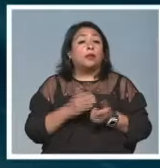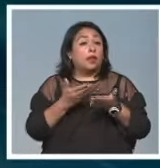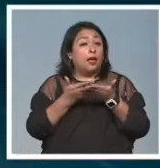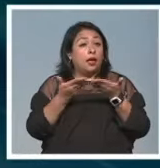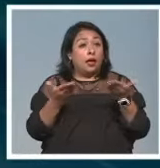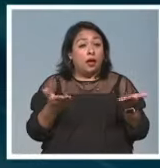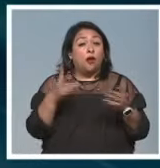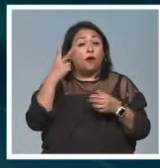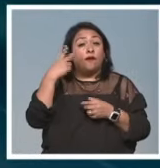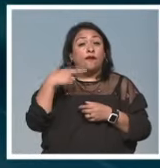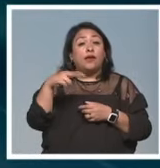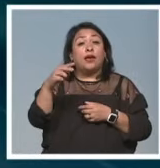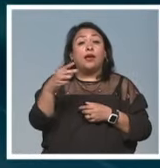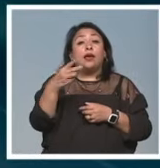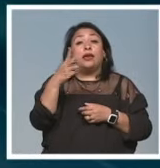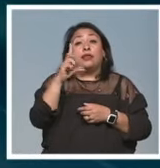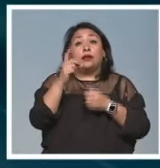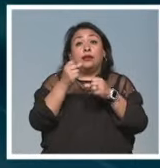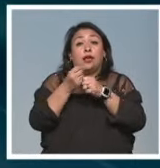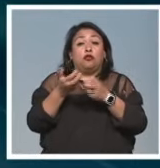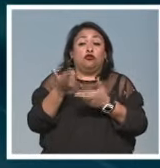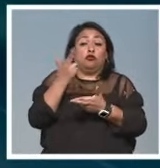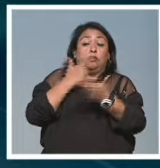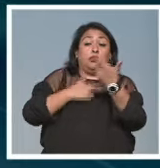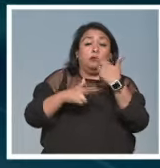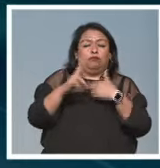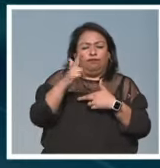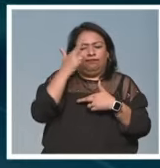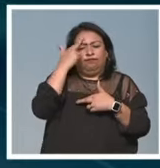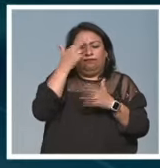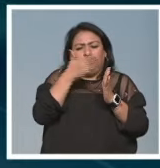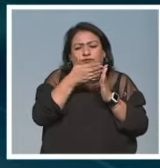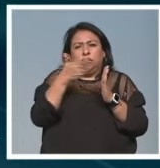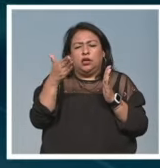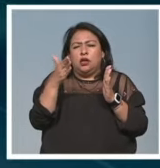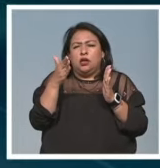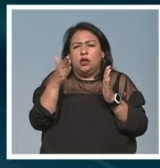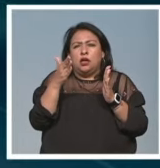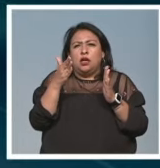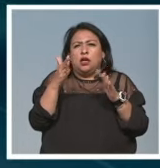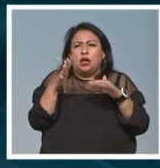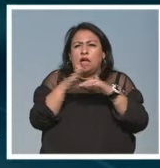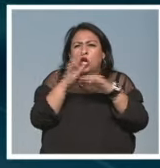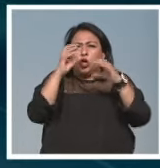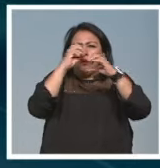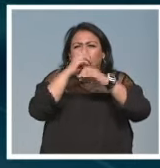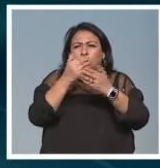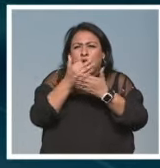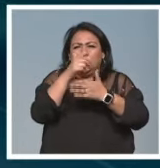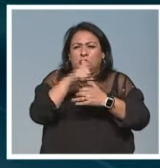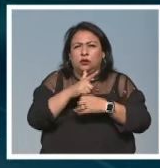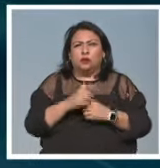Ahora hagamos un viaje de 3 décadas al pasado para evocar el momento en que reventó la escena oscura